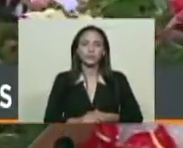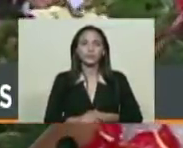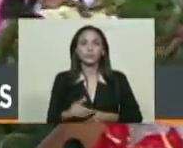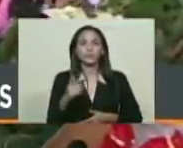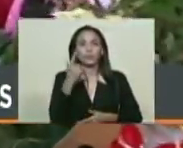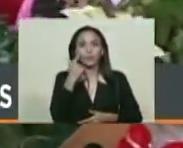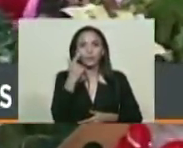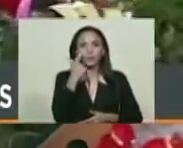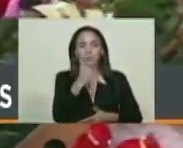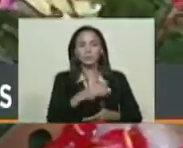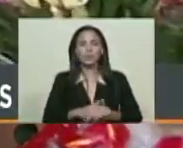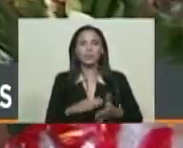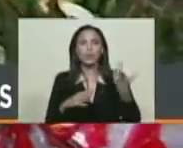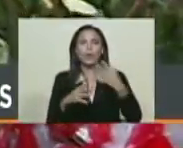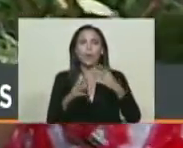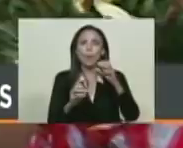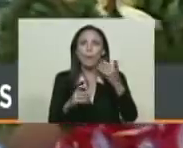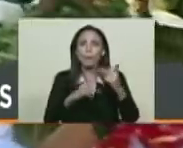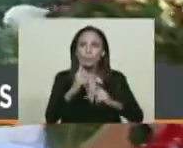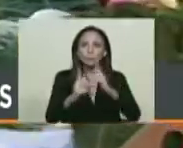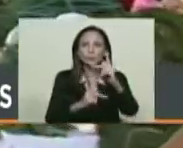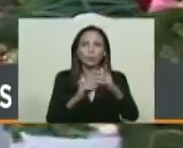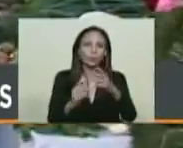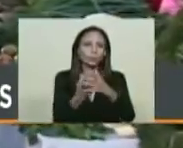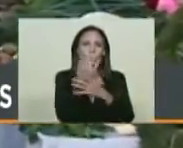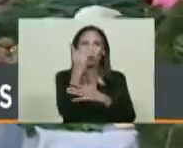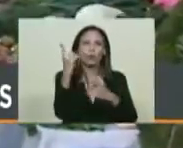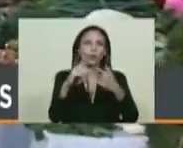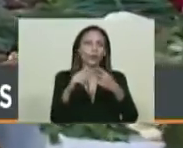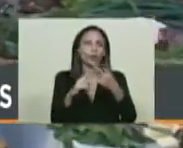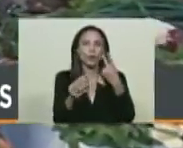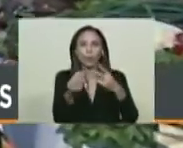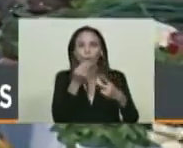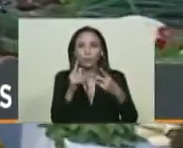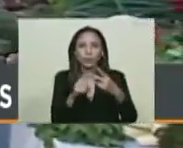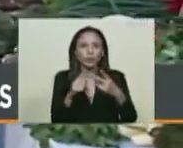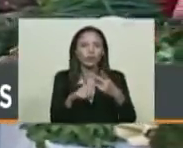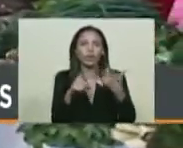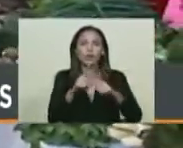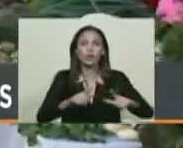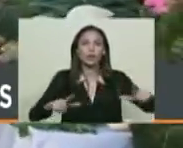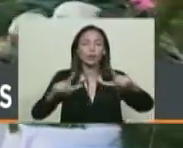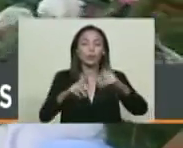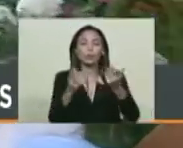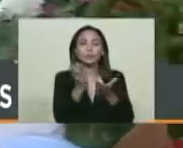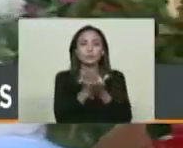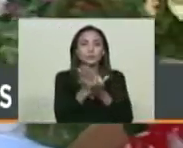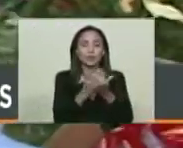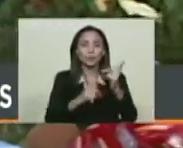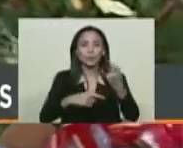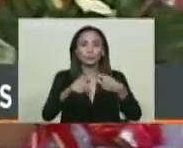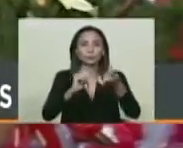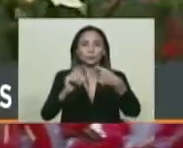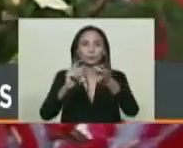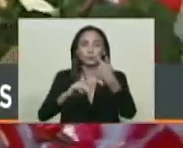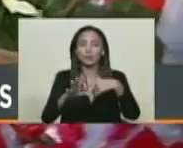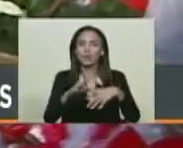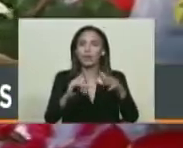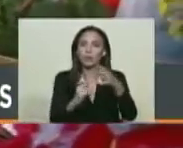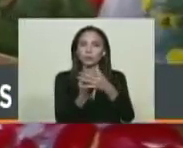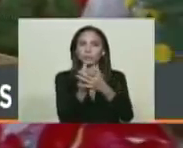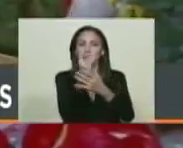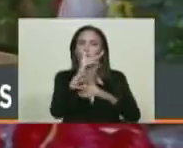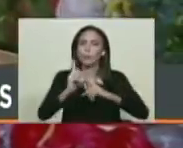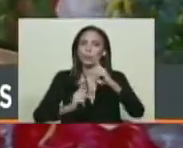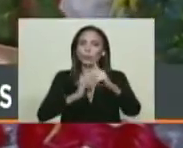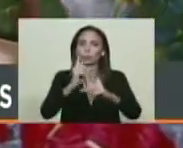flores, de alimentos que se producen en el estado Miranda. Esta es una zona exportadora de flores y es una zona